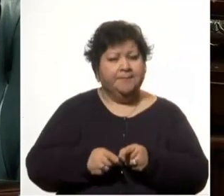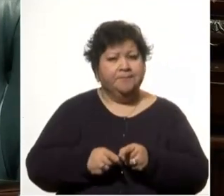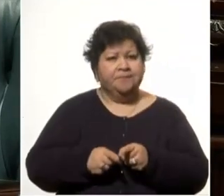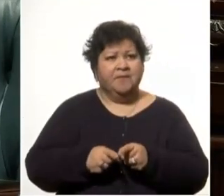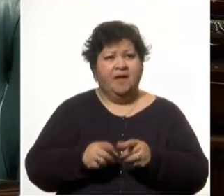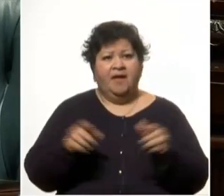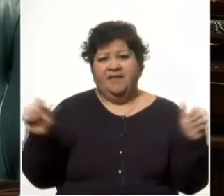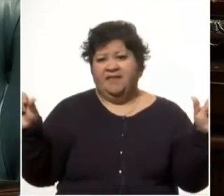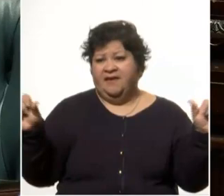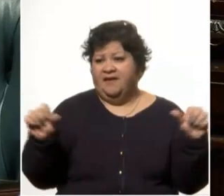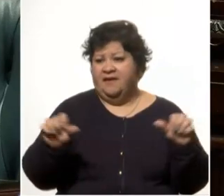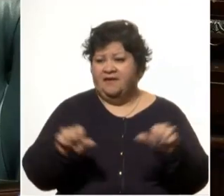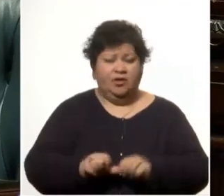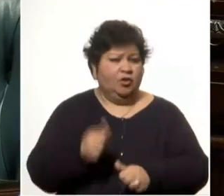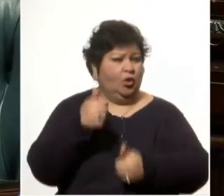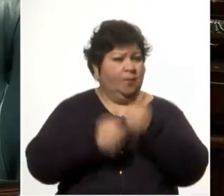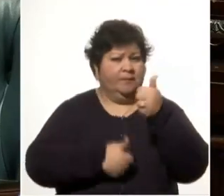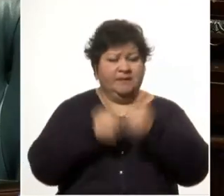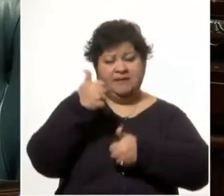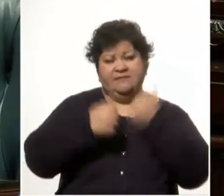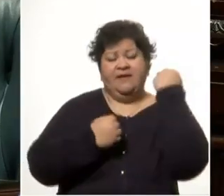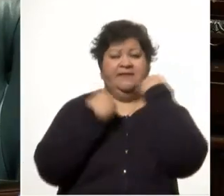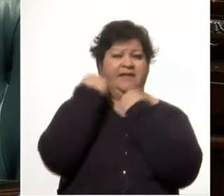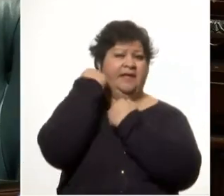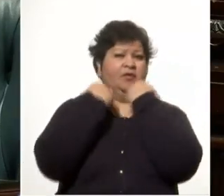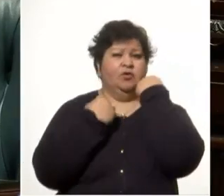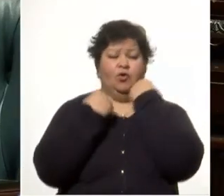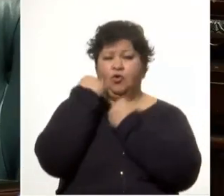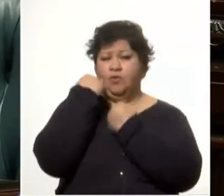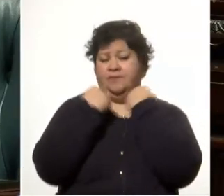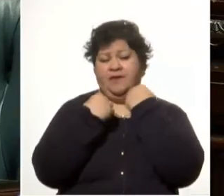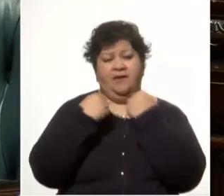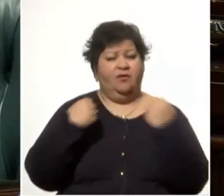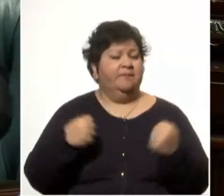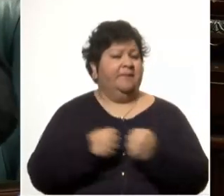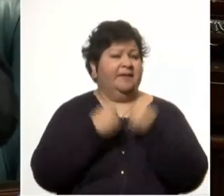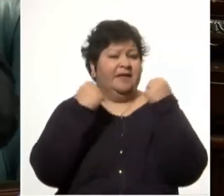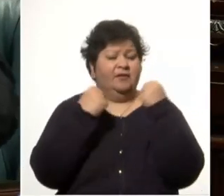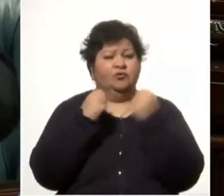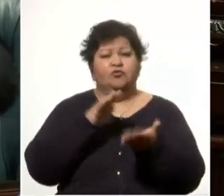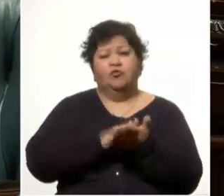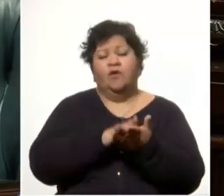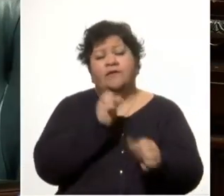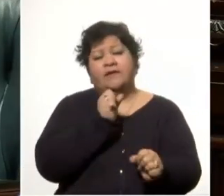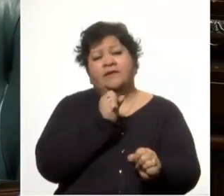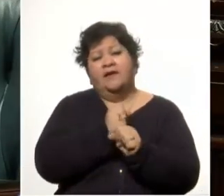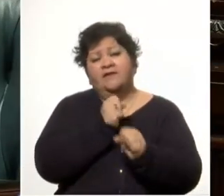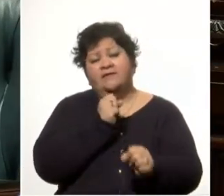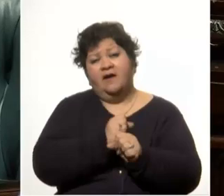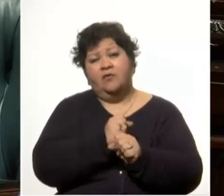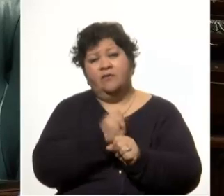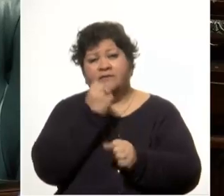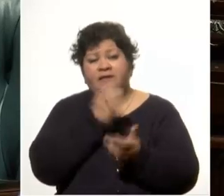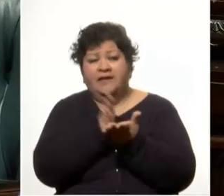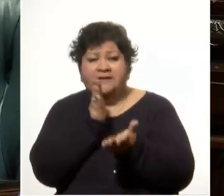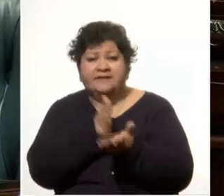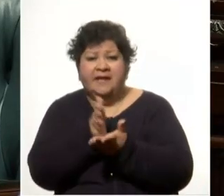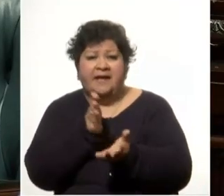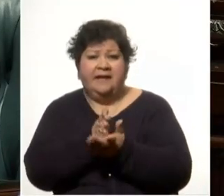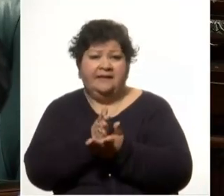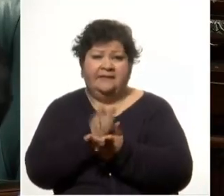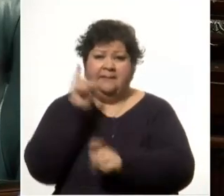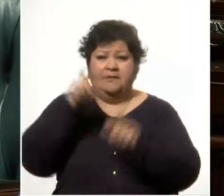la competitividad de nuestra economía, afectando el empleo y el bienestar de la gente. Muchos fueron los